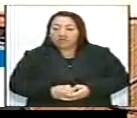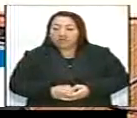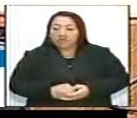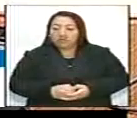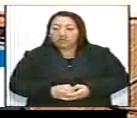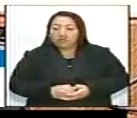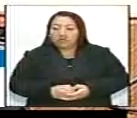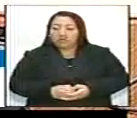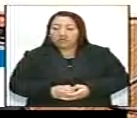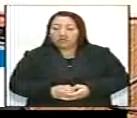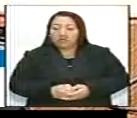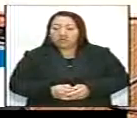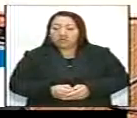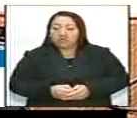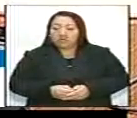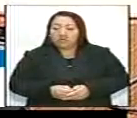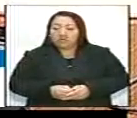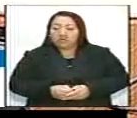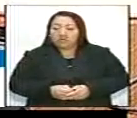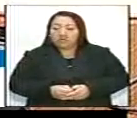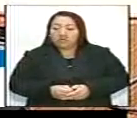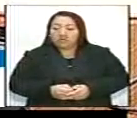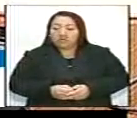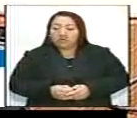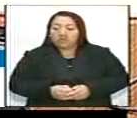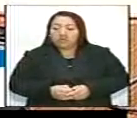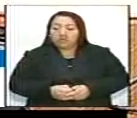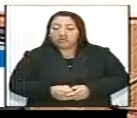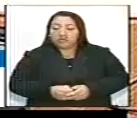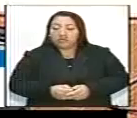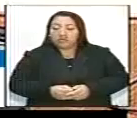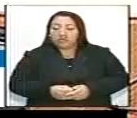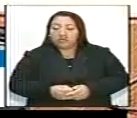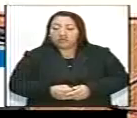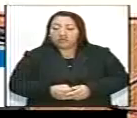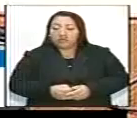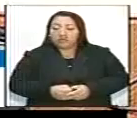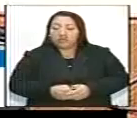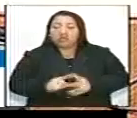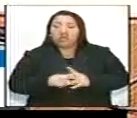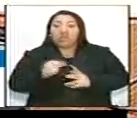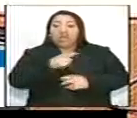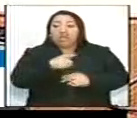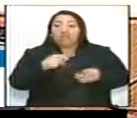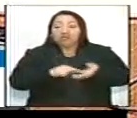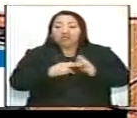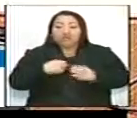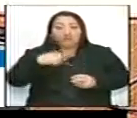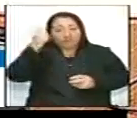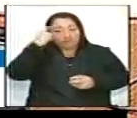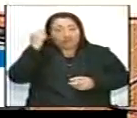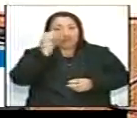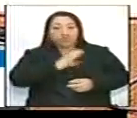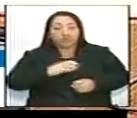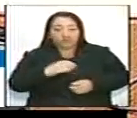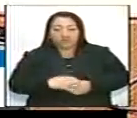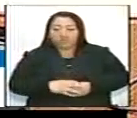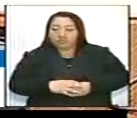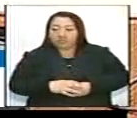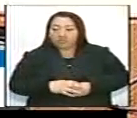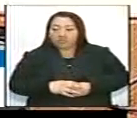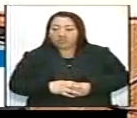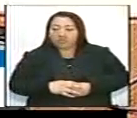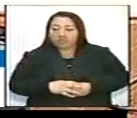por la identificación exacta del lugar donde están los niños. Porque ustedes deben tener también conciencia y saber de que el